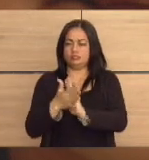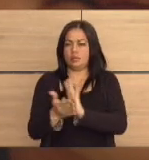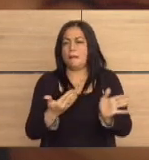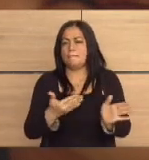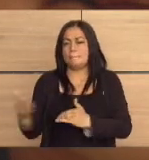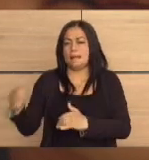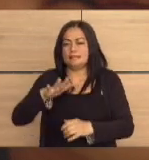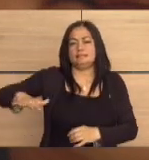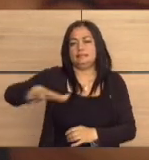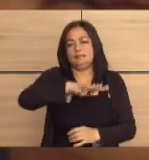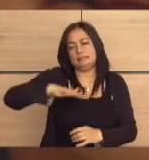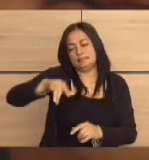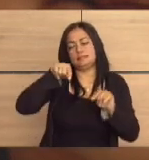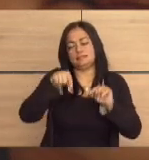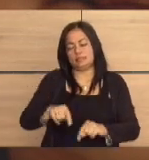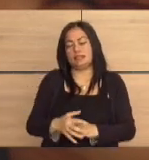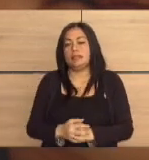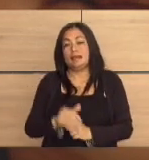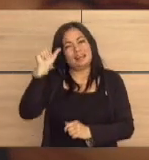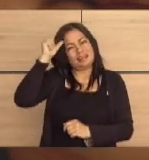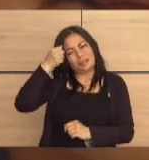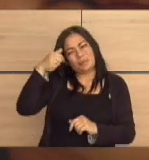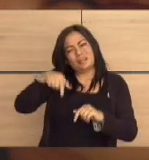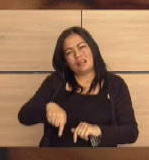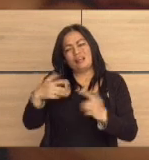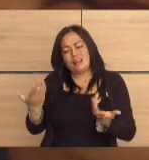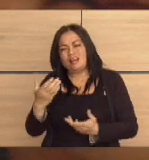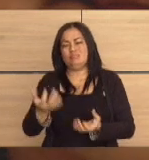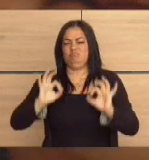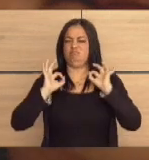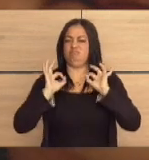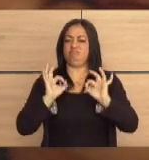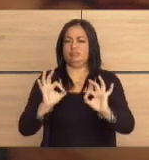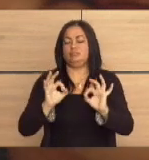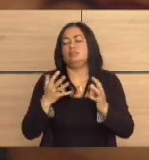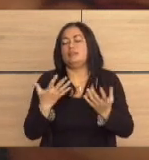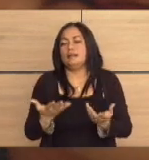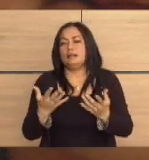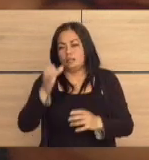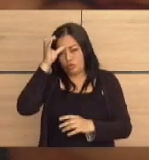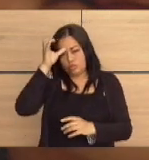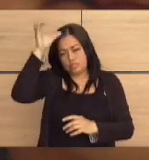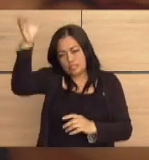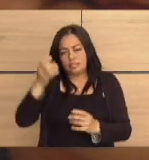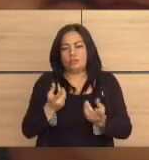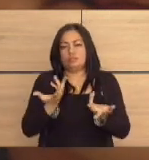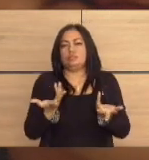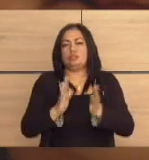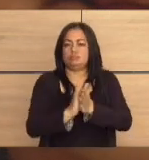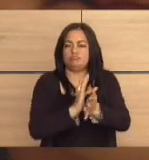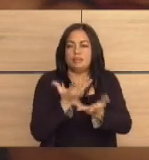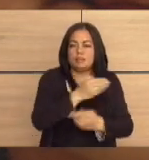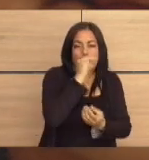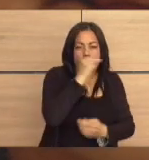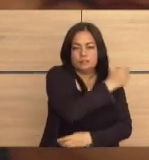sectorial. Recordarán que además de todas las premisas de calidad, el concepto de trayectorias completas desde la primera